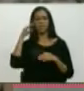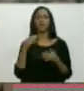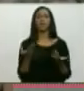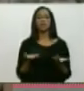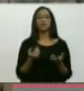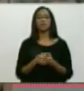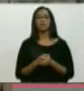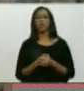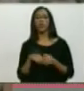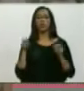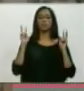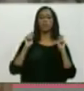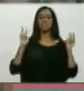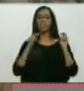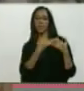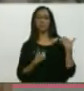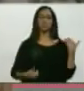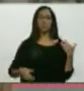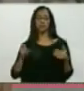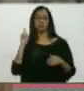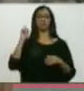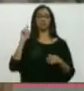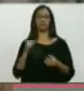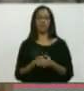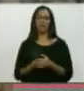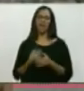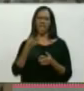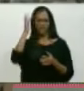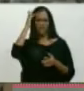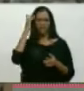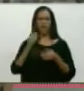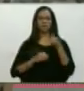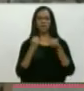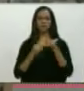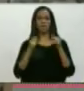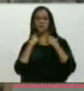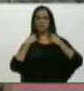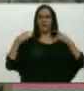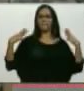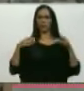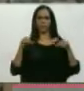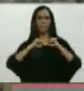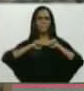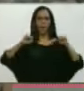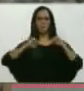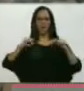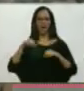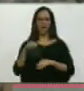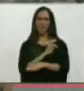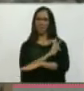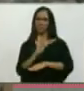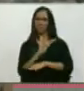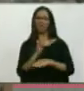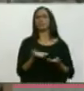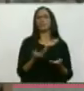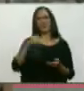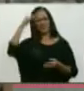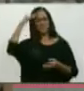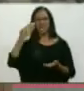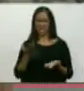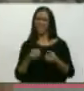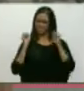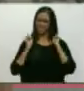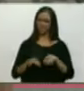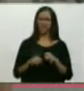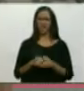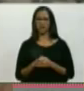con el embeleco de ser presidente. La primera fue en febrero, cuando se hizo el famoso concierto en la frontera. Y él llamó a los soldados venezolanos a que